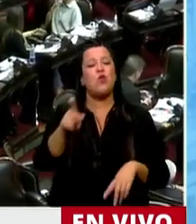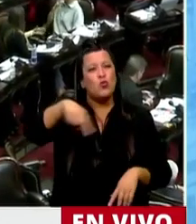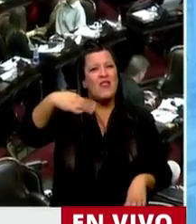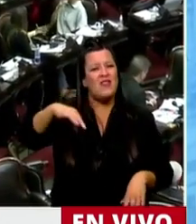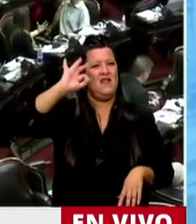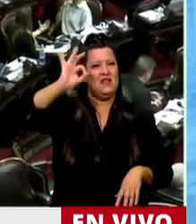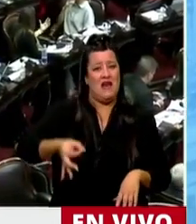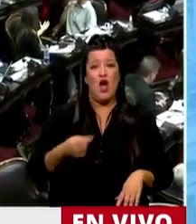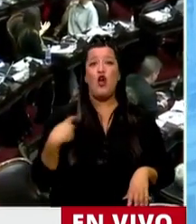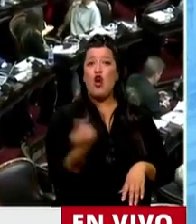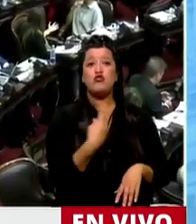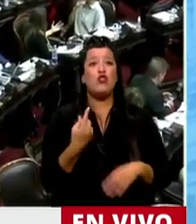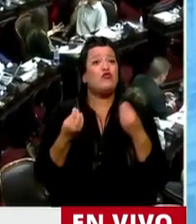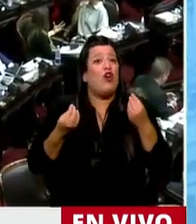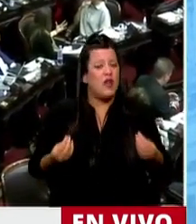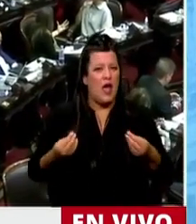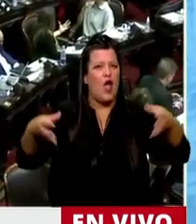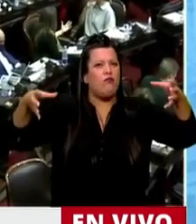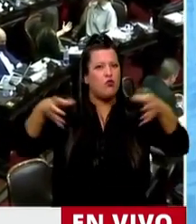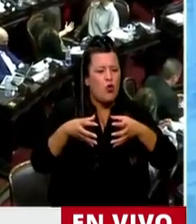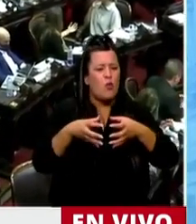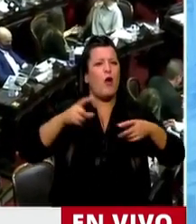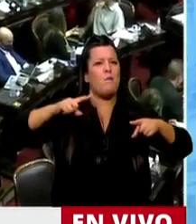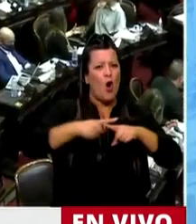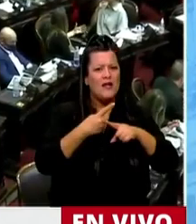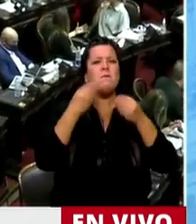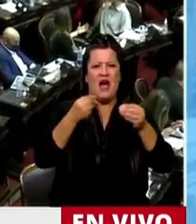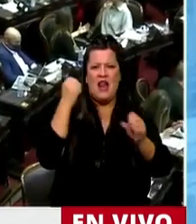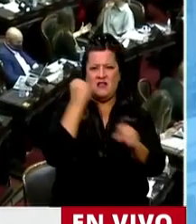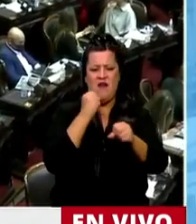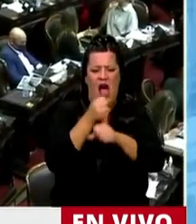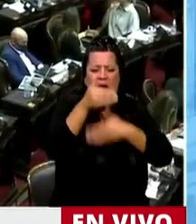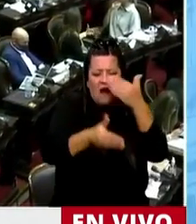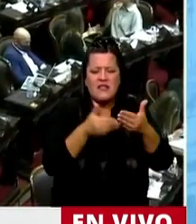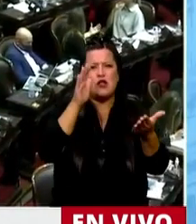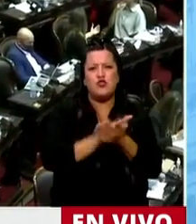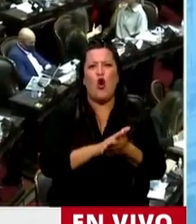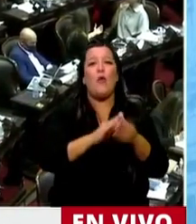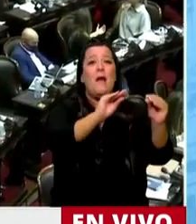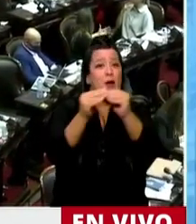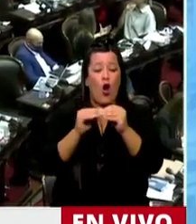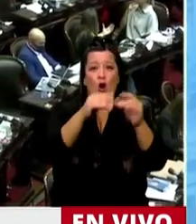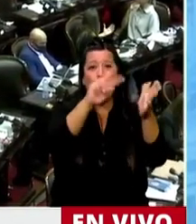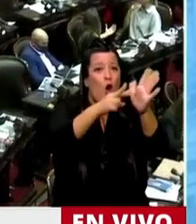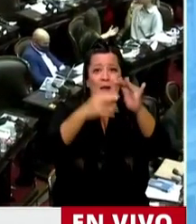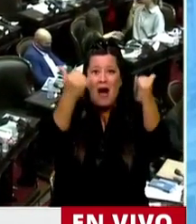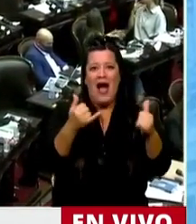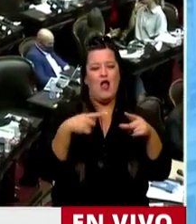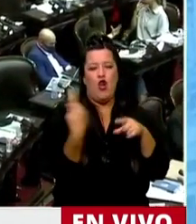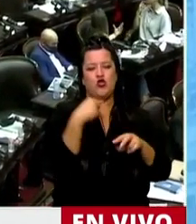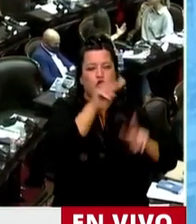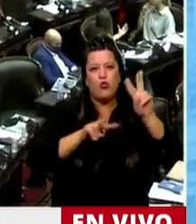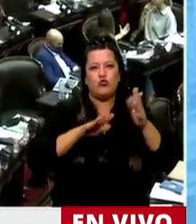que nosotros estamos para trabajar y para avanzar en la resolución de los problemas. Por eso,